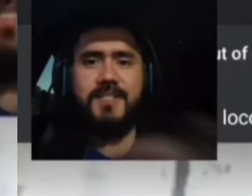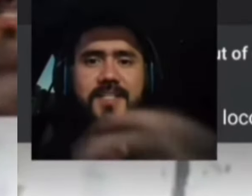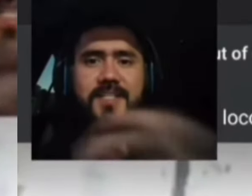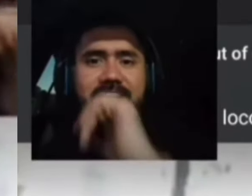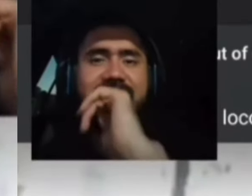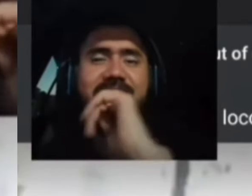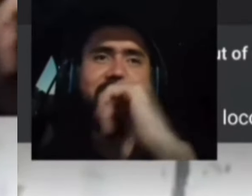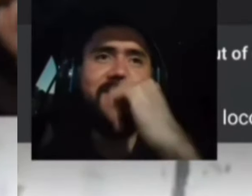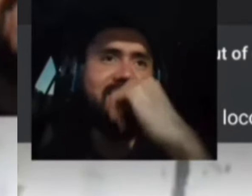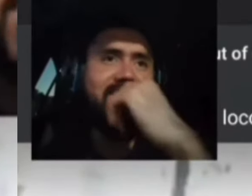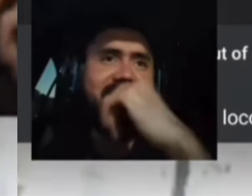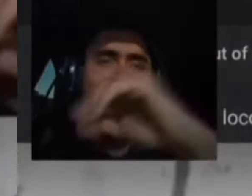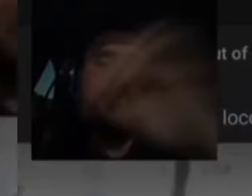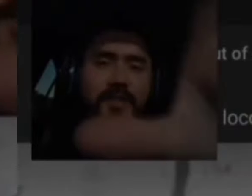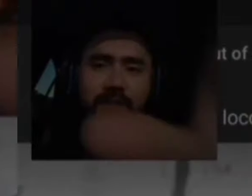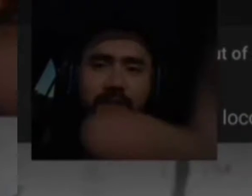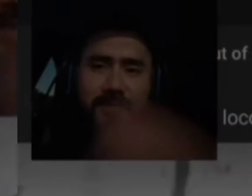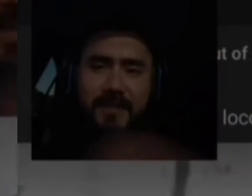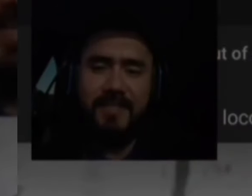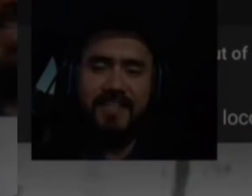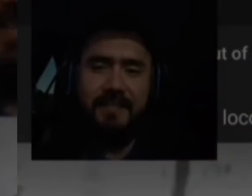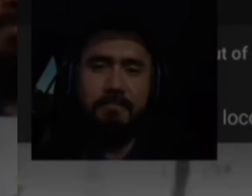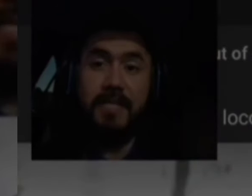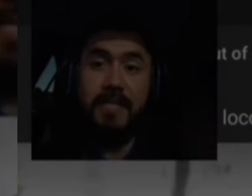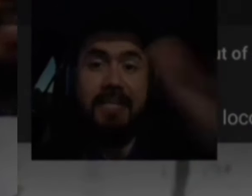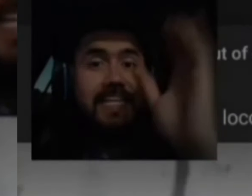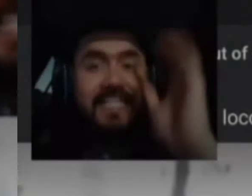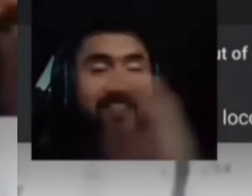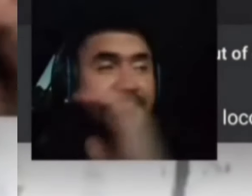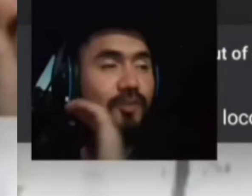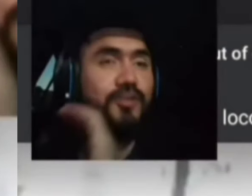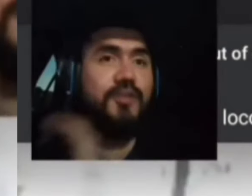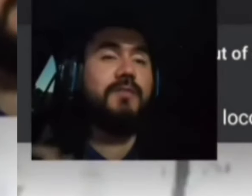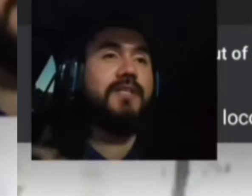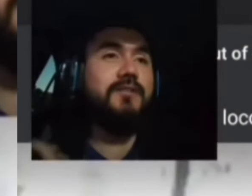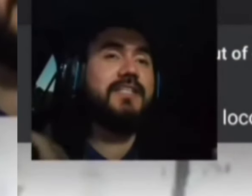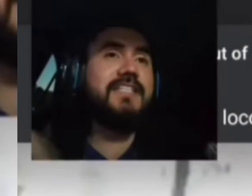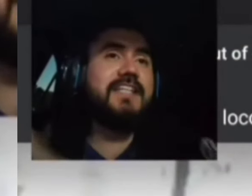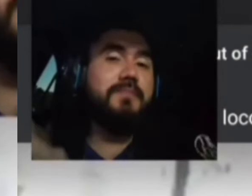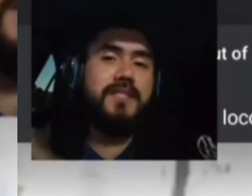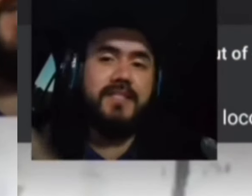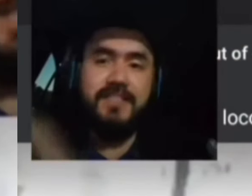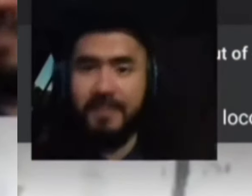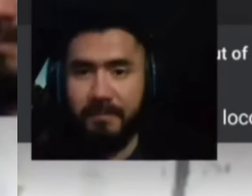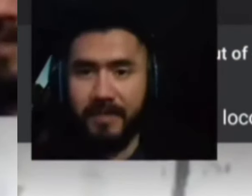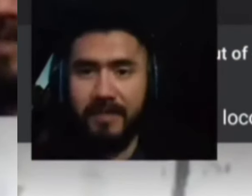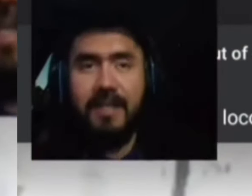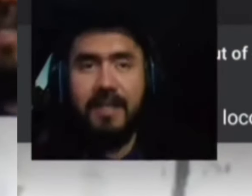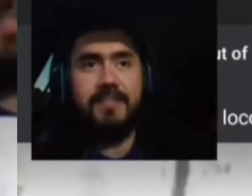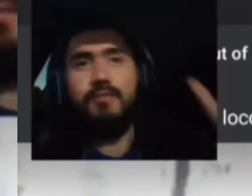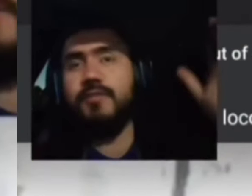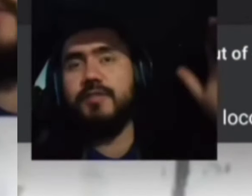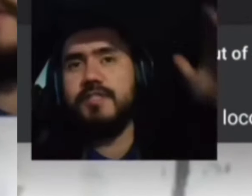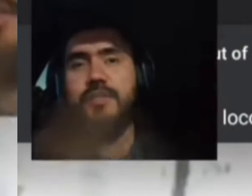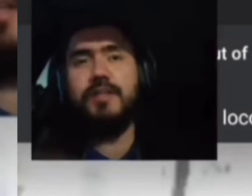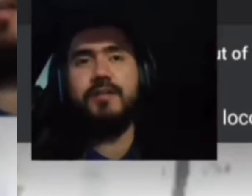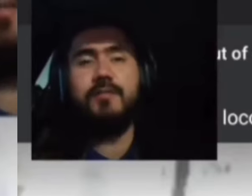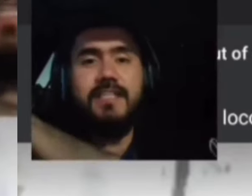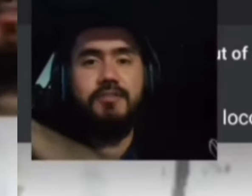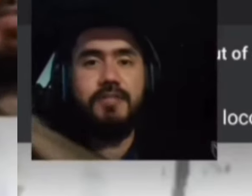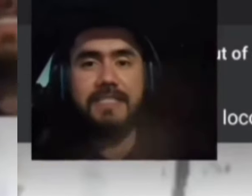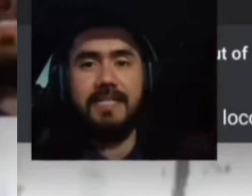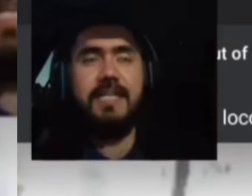arreglar con papago. Vamos a analizarlo poquito rápidamente. Vean, y estos son los argumentos que se repiten de siempre. Así como un testigo de